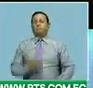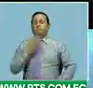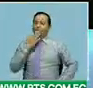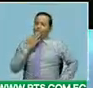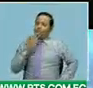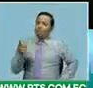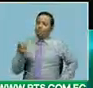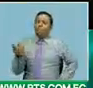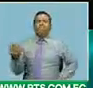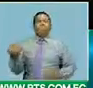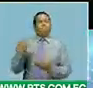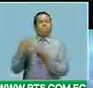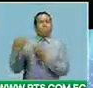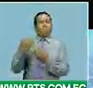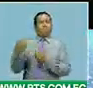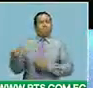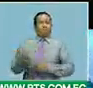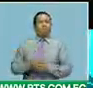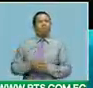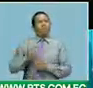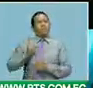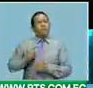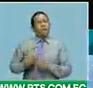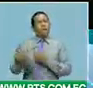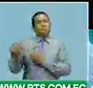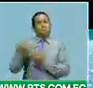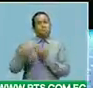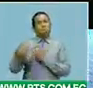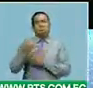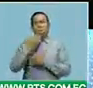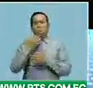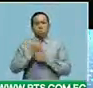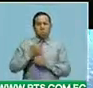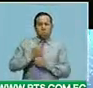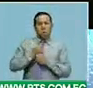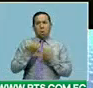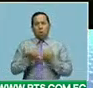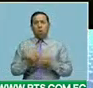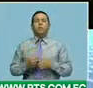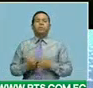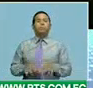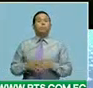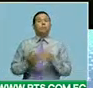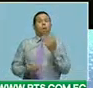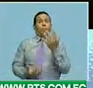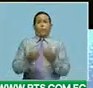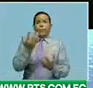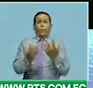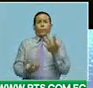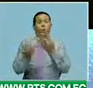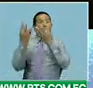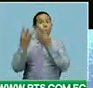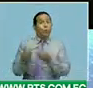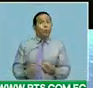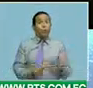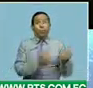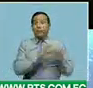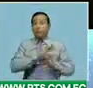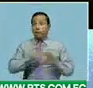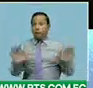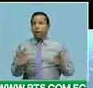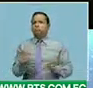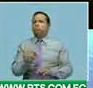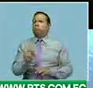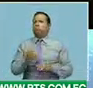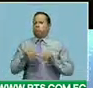Durán, Dalton Narváez, quien ha dado detalles de lo que se ha hecho hasta el momento. Las llamas aún no dan tregua acá en esta empresa cartonera en